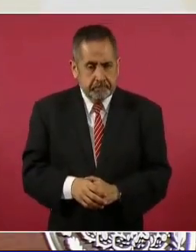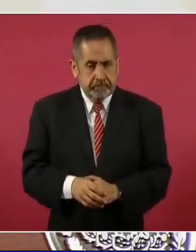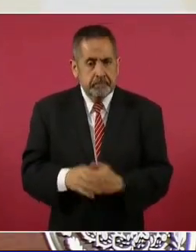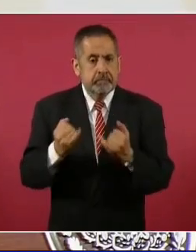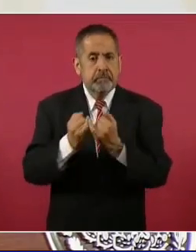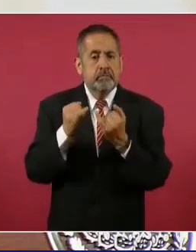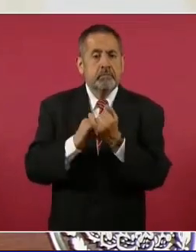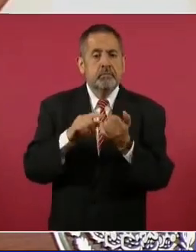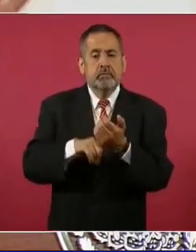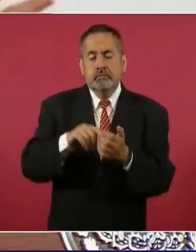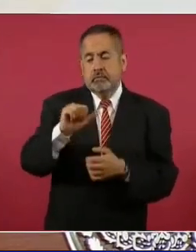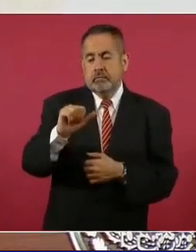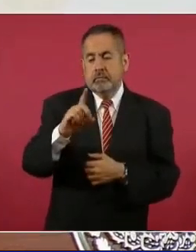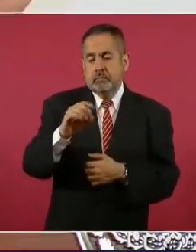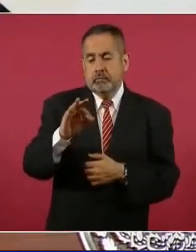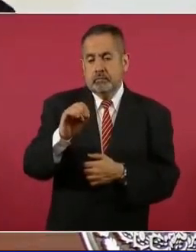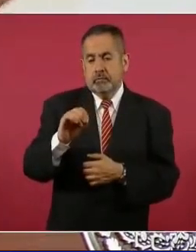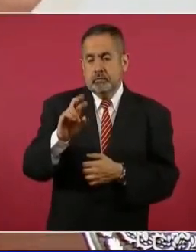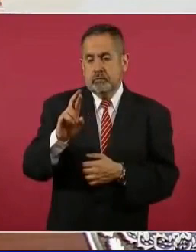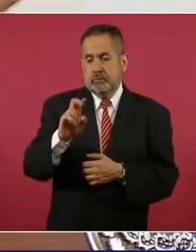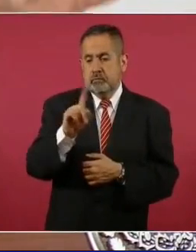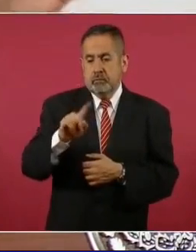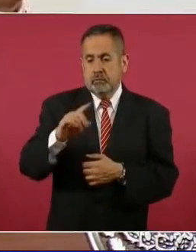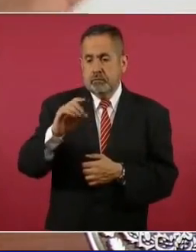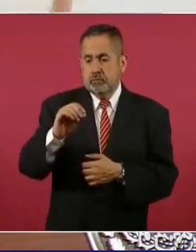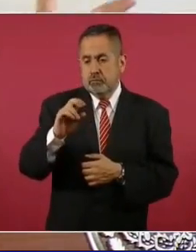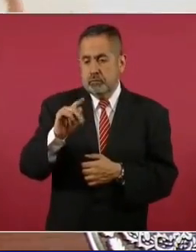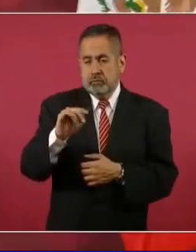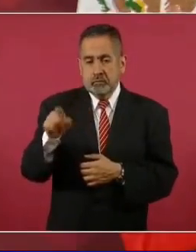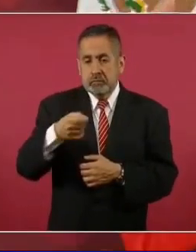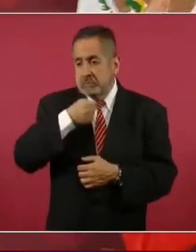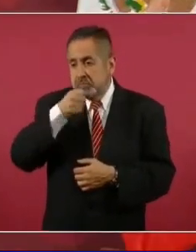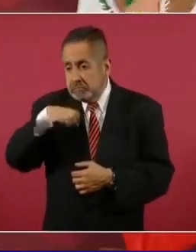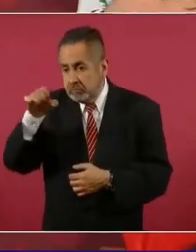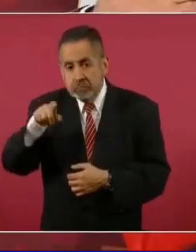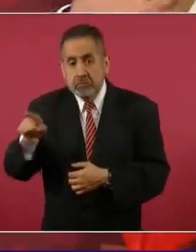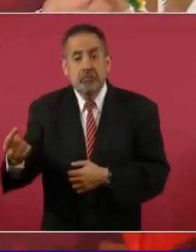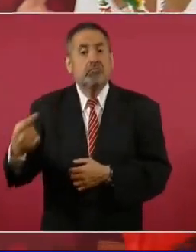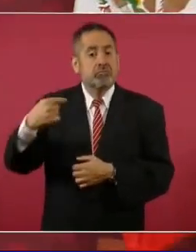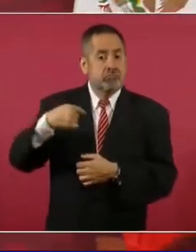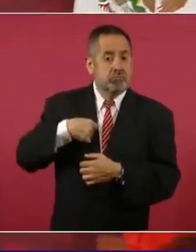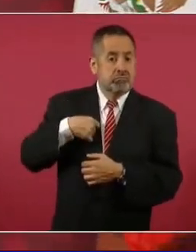don Adolfo Ruiz Cortines, ¿no?, que decían el viejito, pues no, era más joven que yo.